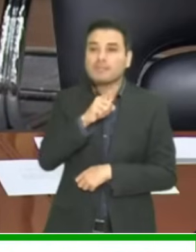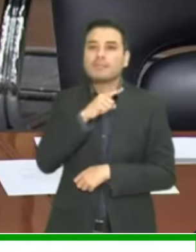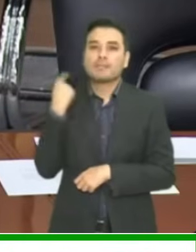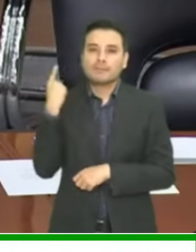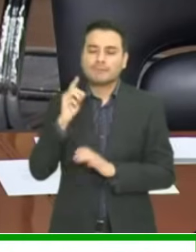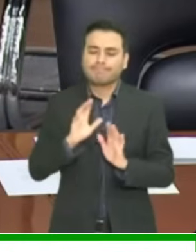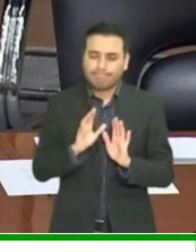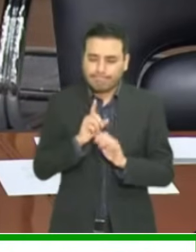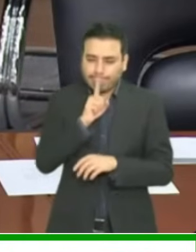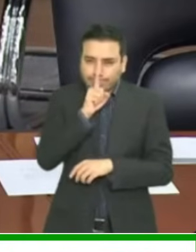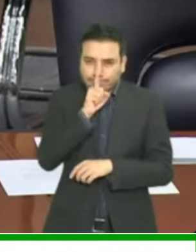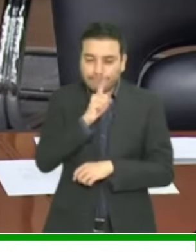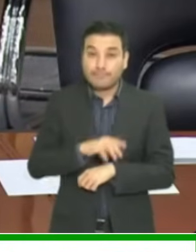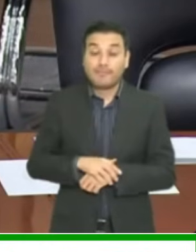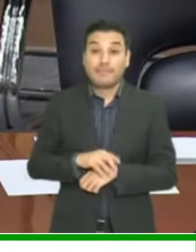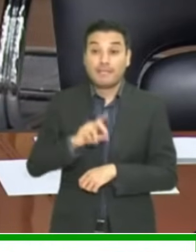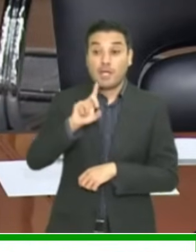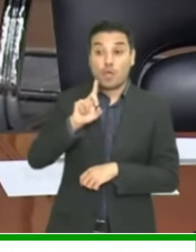domingo en la noche